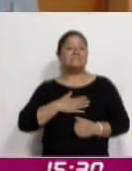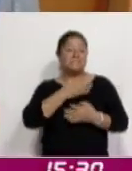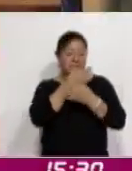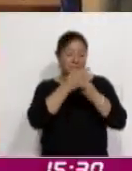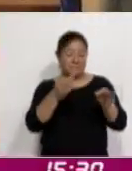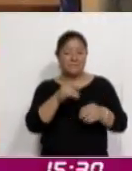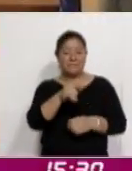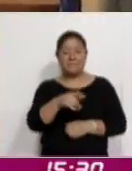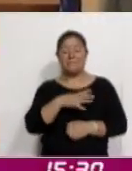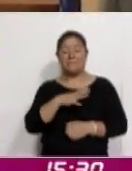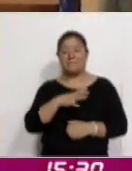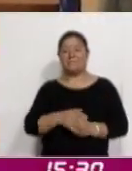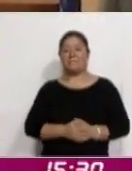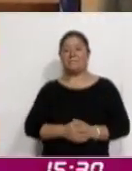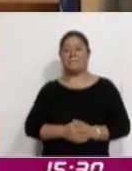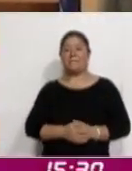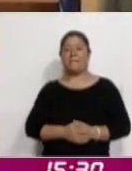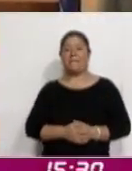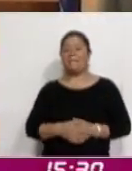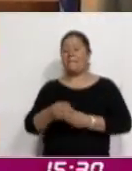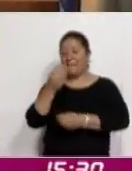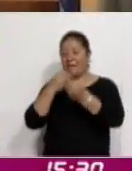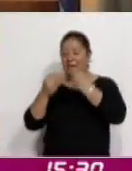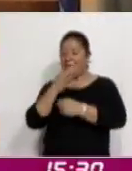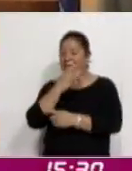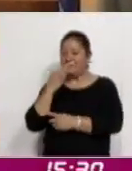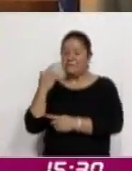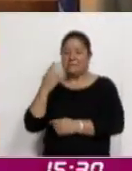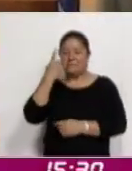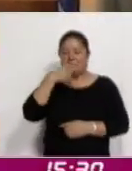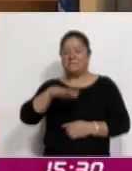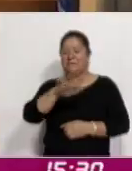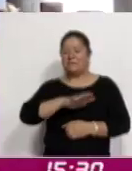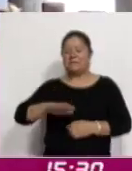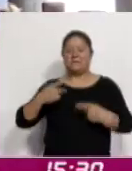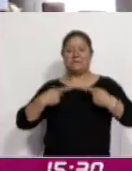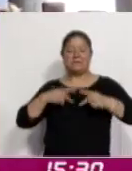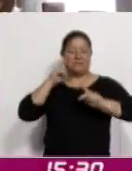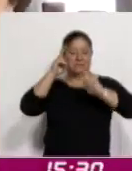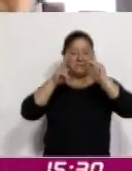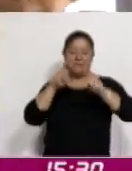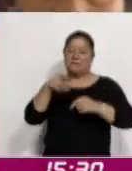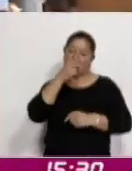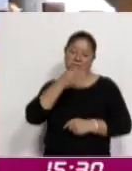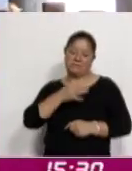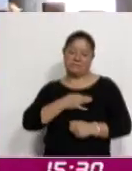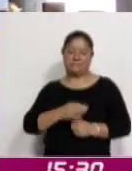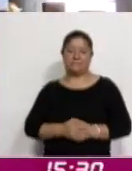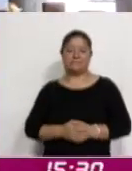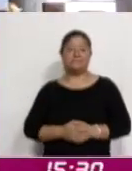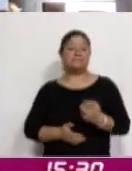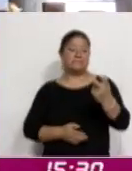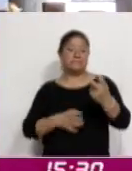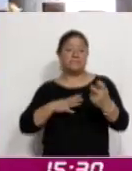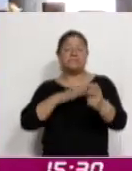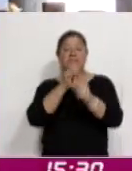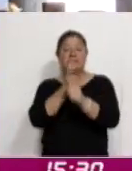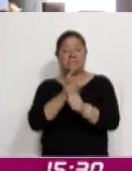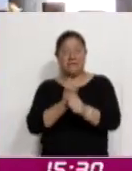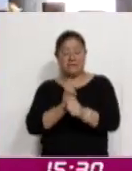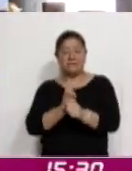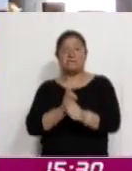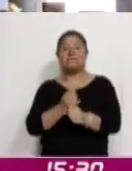los alimentos, la gastronomía es muy rica para los visitantes, así nos lo han expresado. Pues ahí tiene usted la invitación, sobre todo